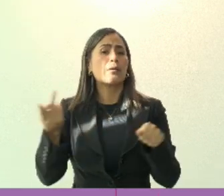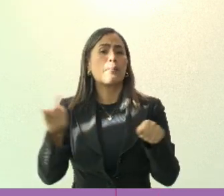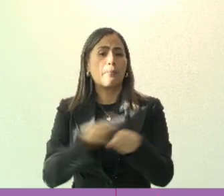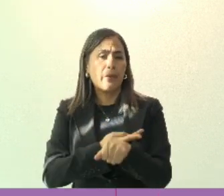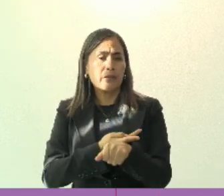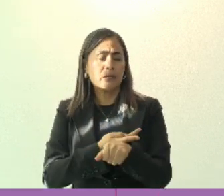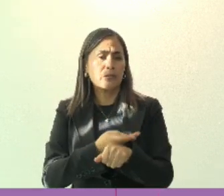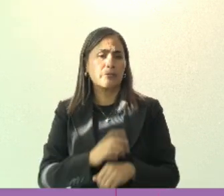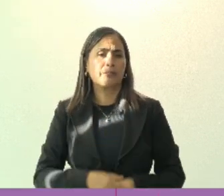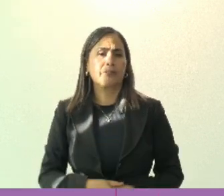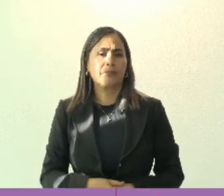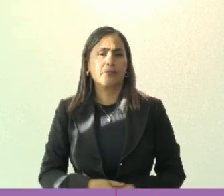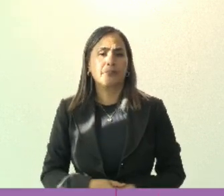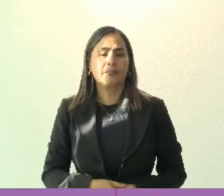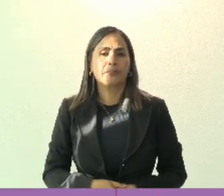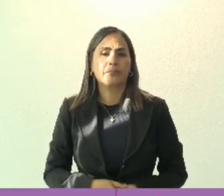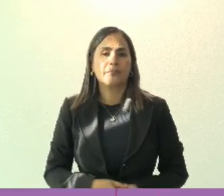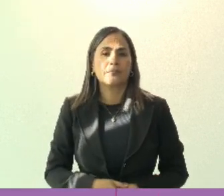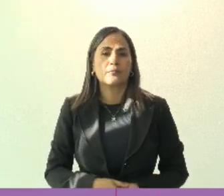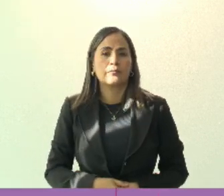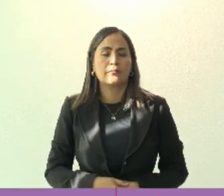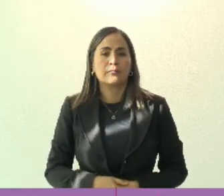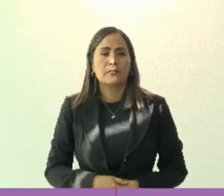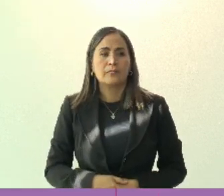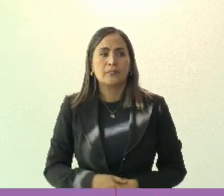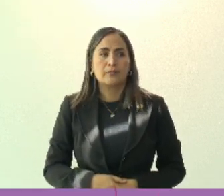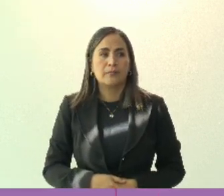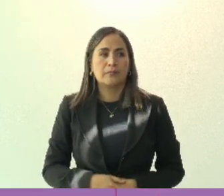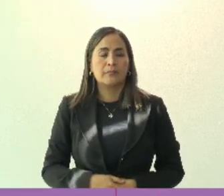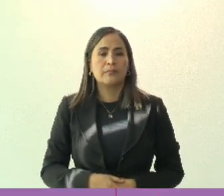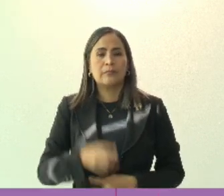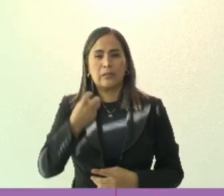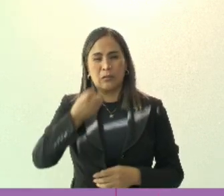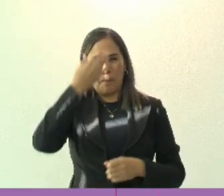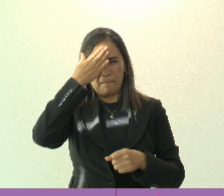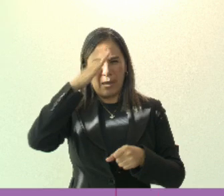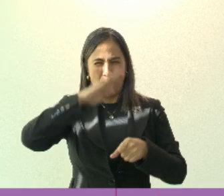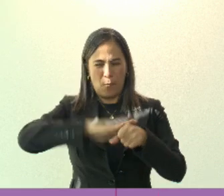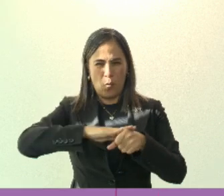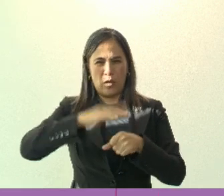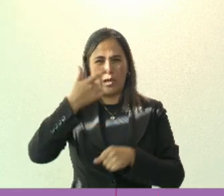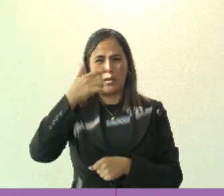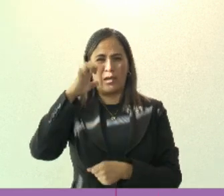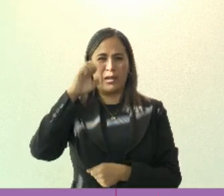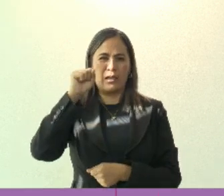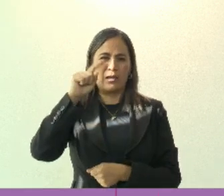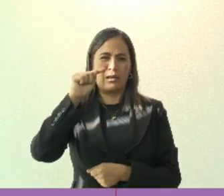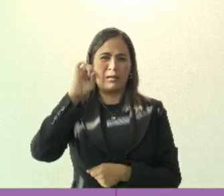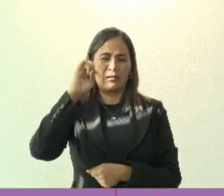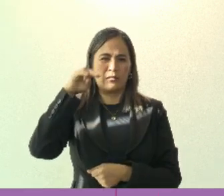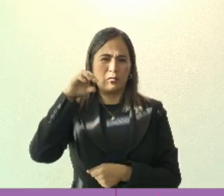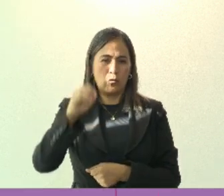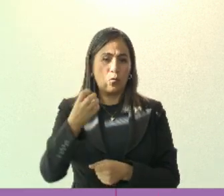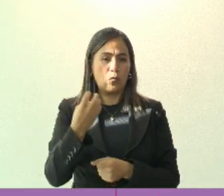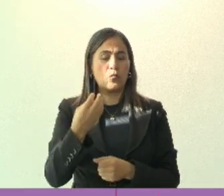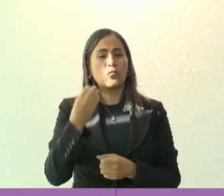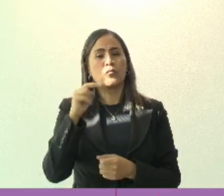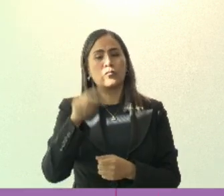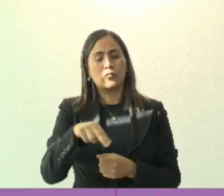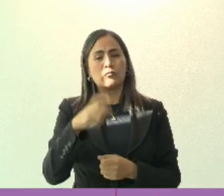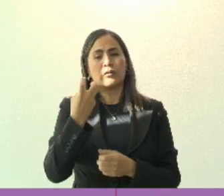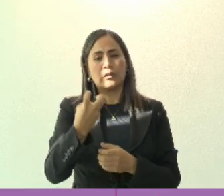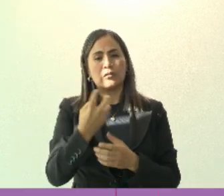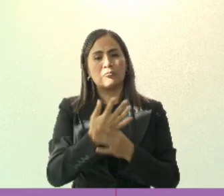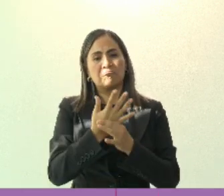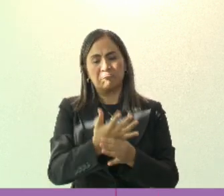resultado se dio con ello? Estas memorias de gestión, el titular es quien define cuáles